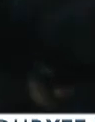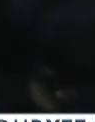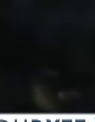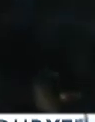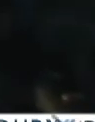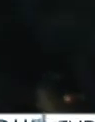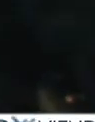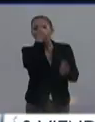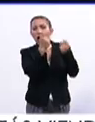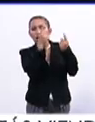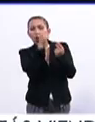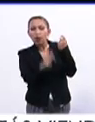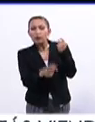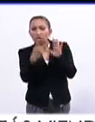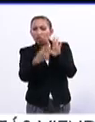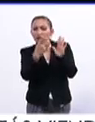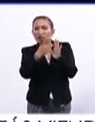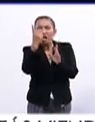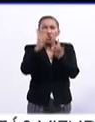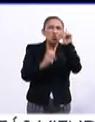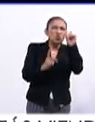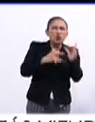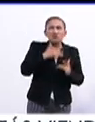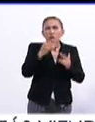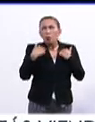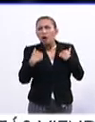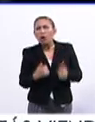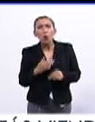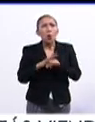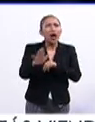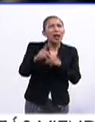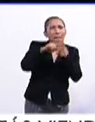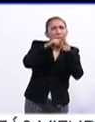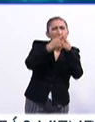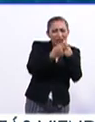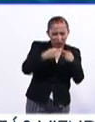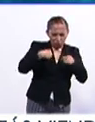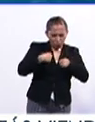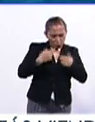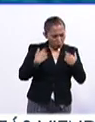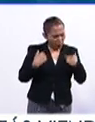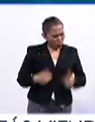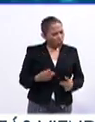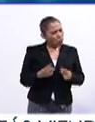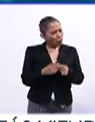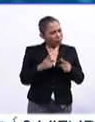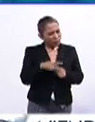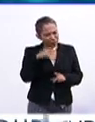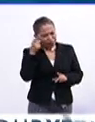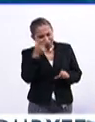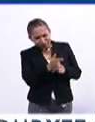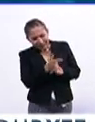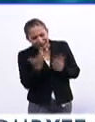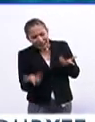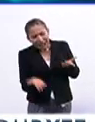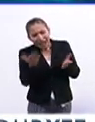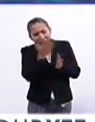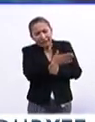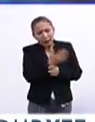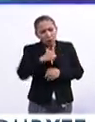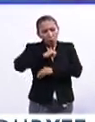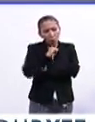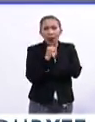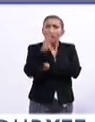algunas de las constantes interrogantes del hombre han sido el principio de su aparición descubrir los secretos que celosamente